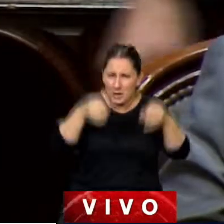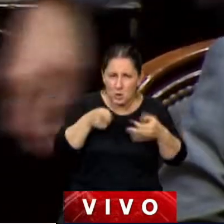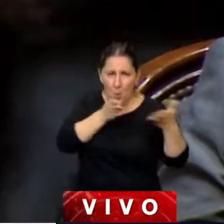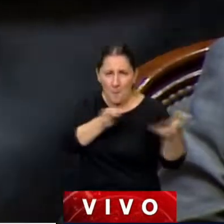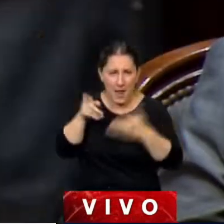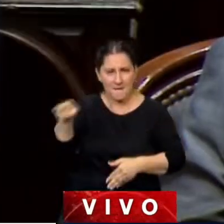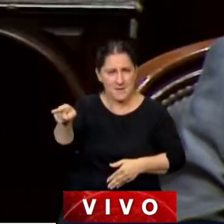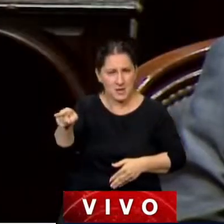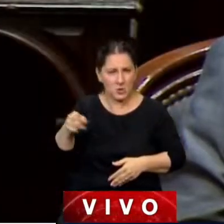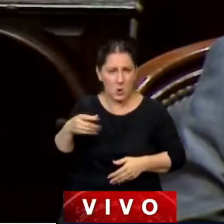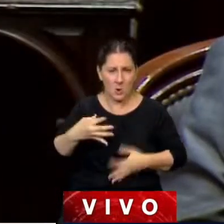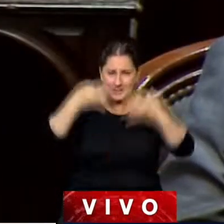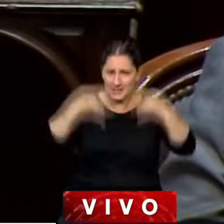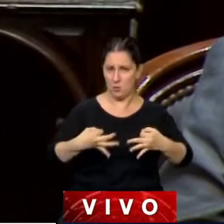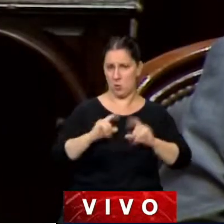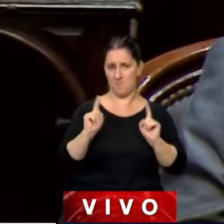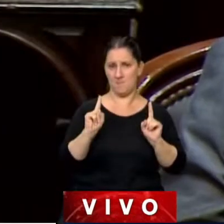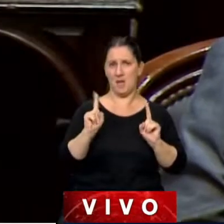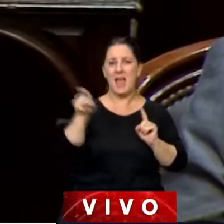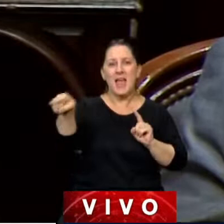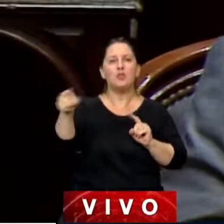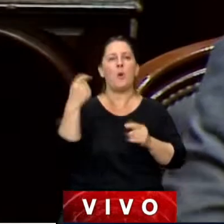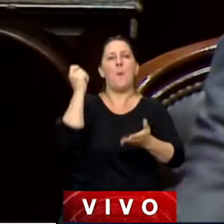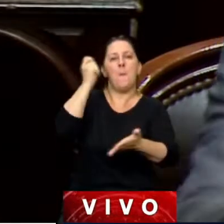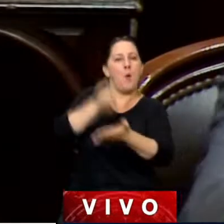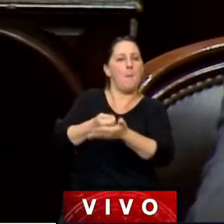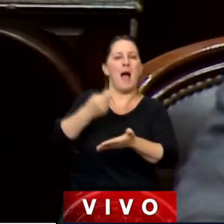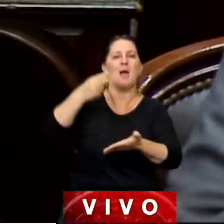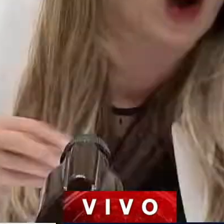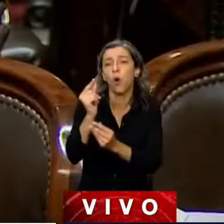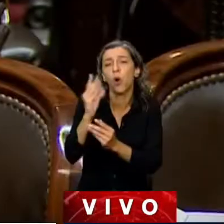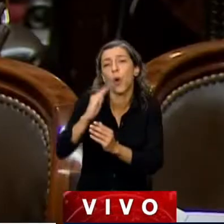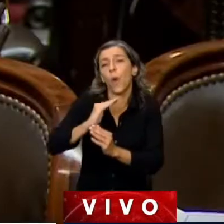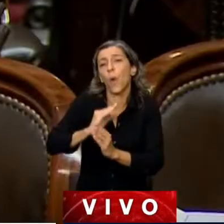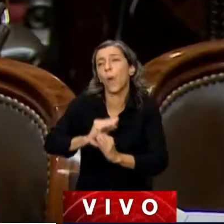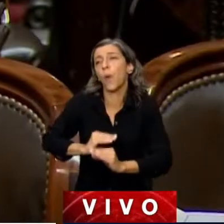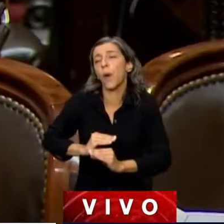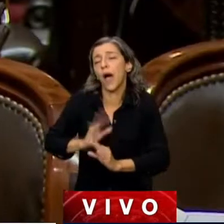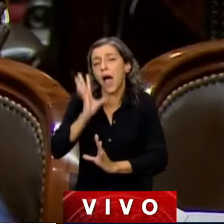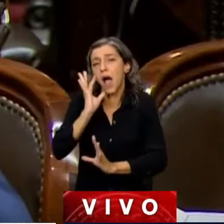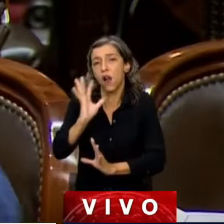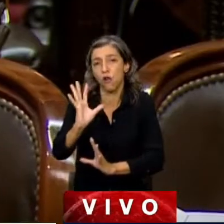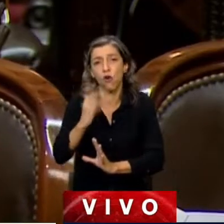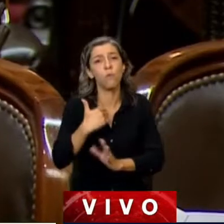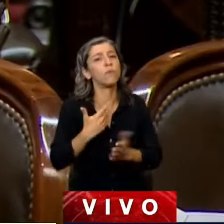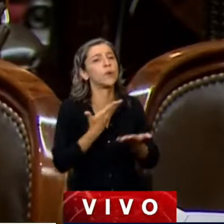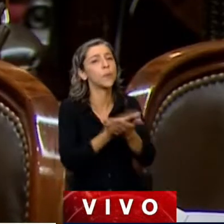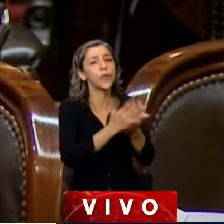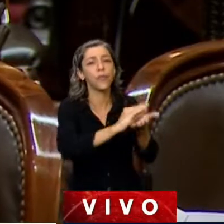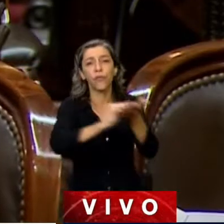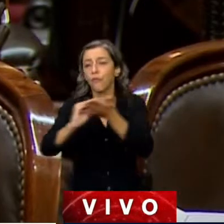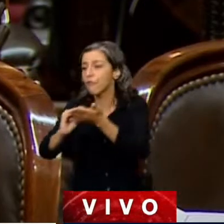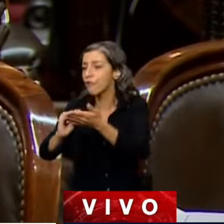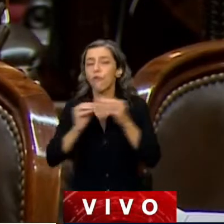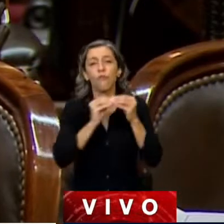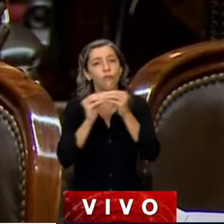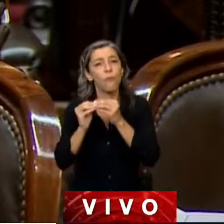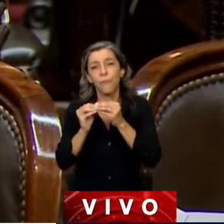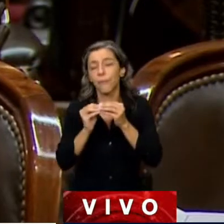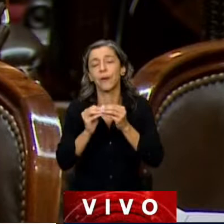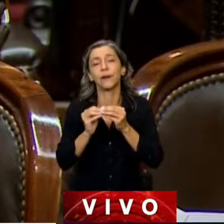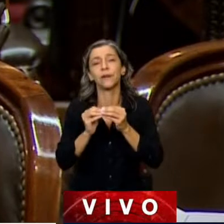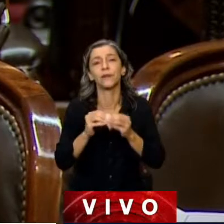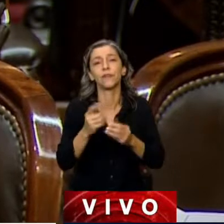minoritarios y también otros integrantes del propio bloque de Juntos por el Cambio, como la Unión Cívica Radical y